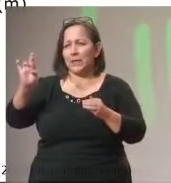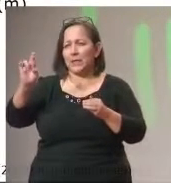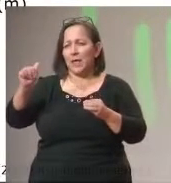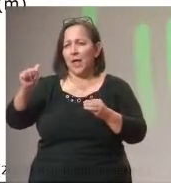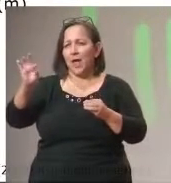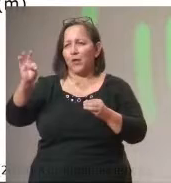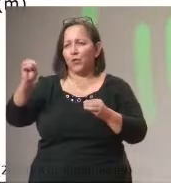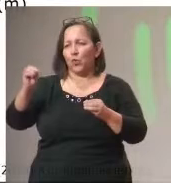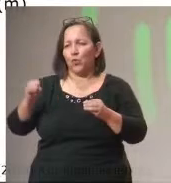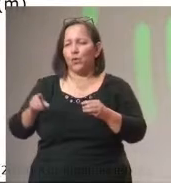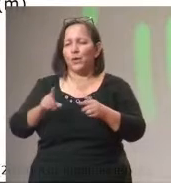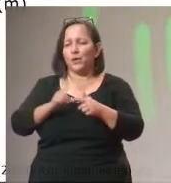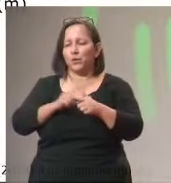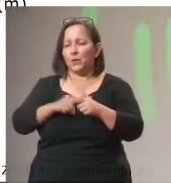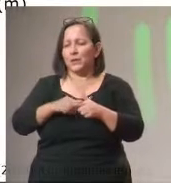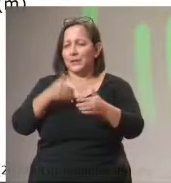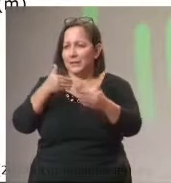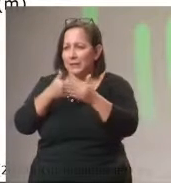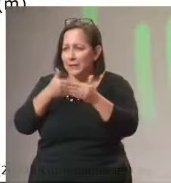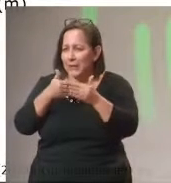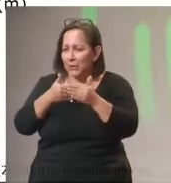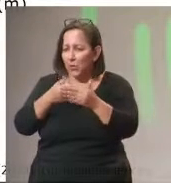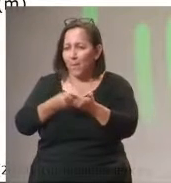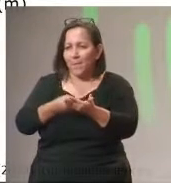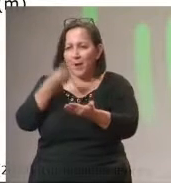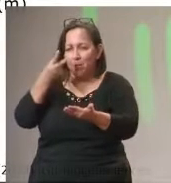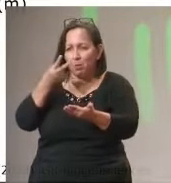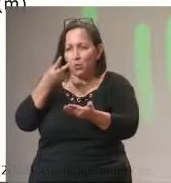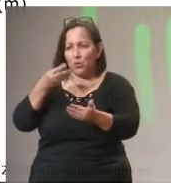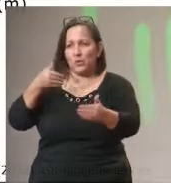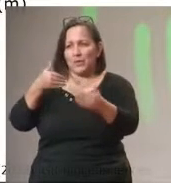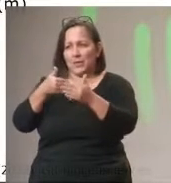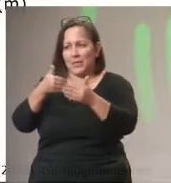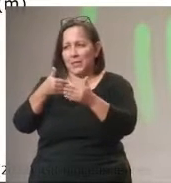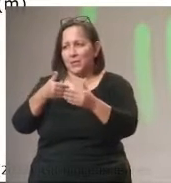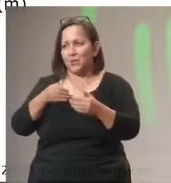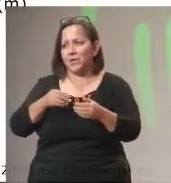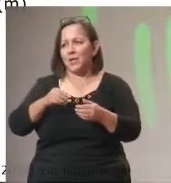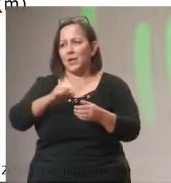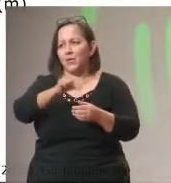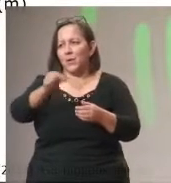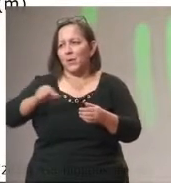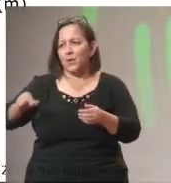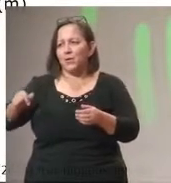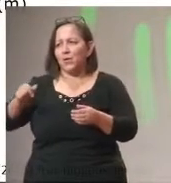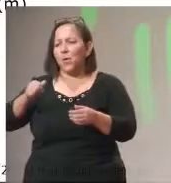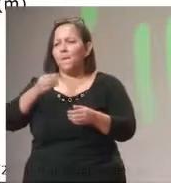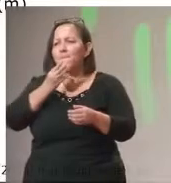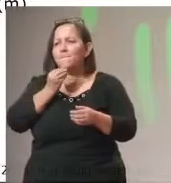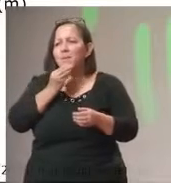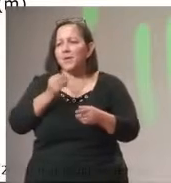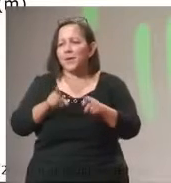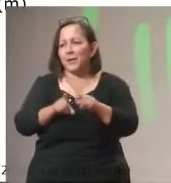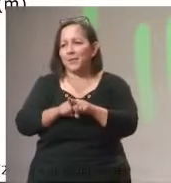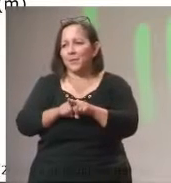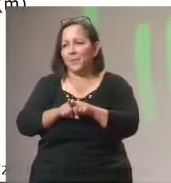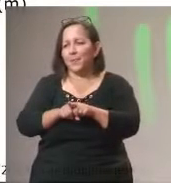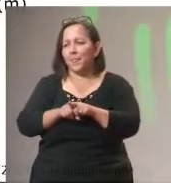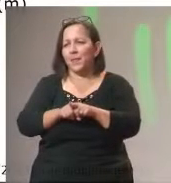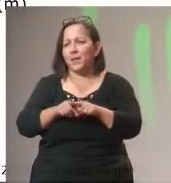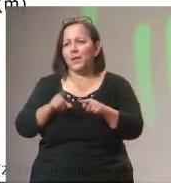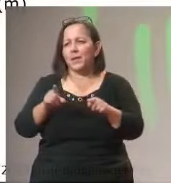composiciones isotópicas cercanas al mismo valor del acuífero Barba. Entonces, generalmente tenemos aumento de